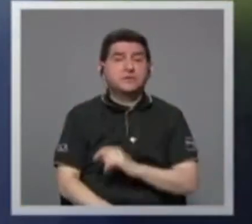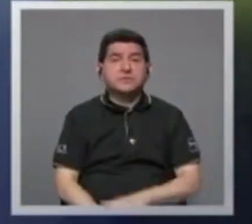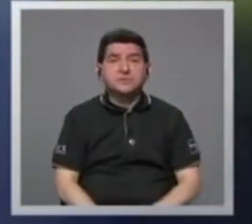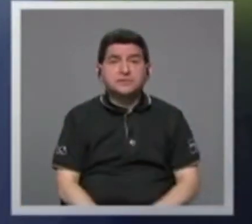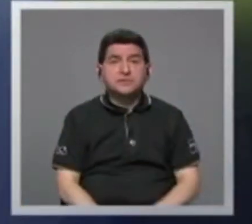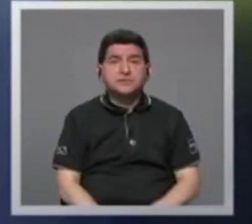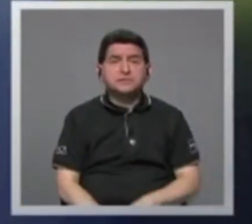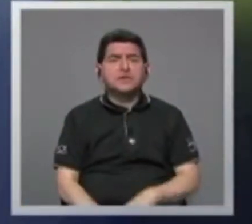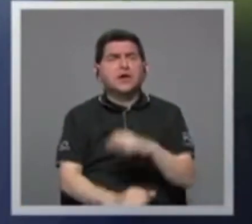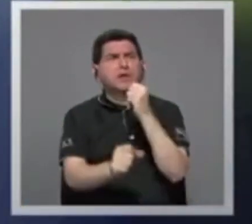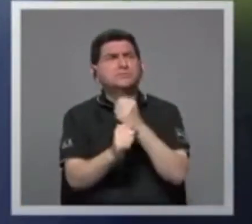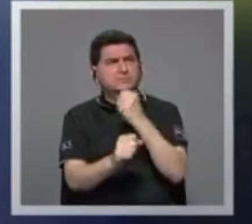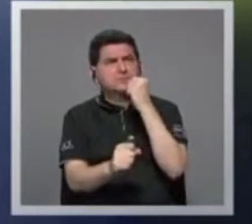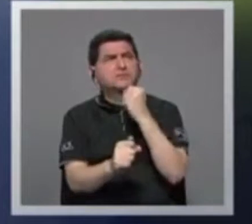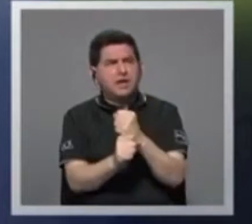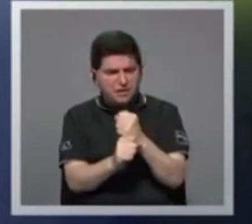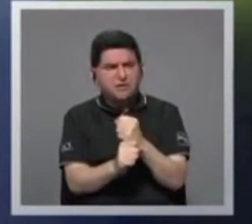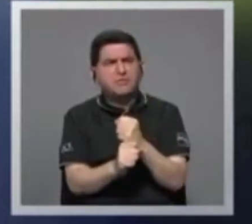hay un trabajo